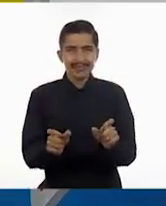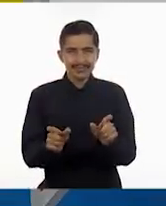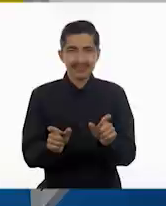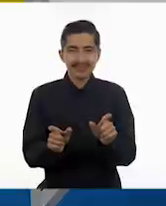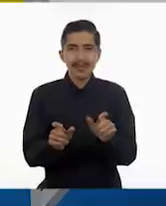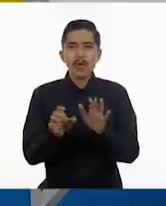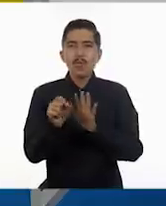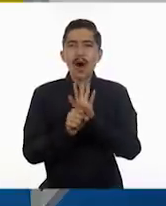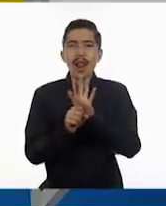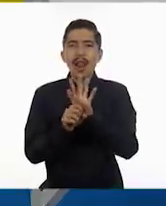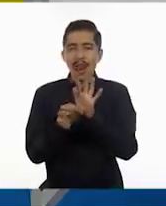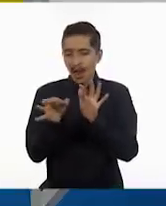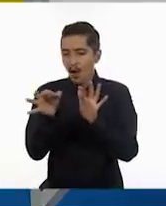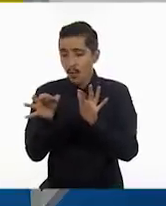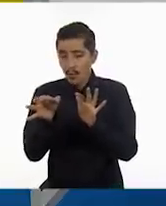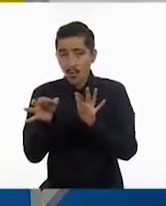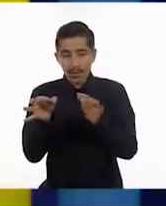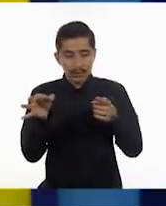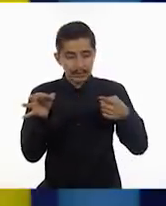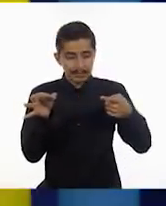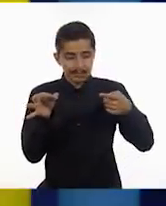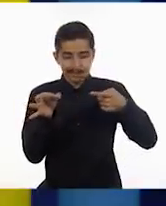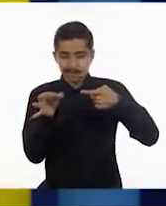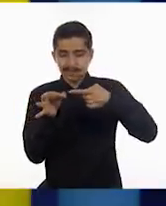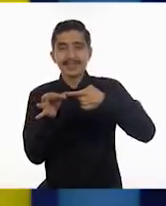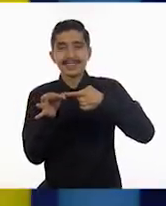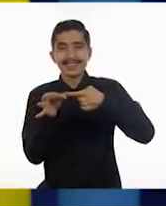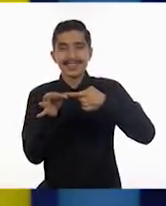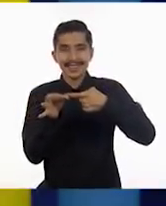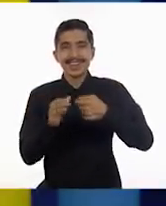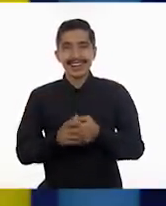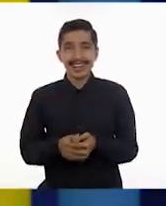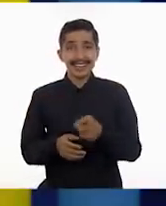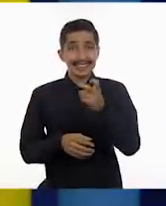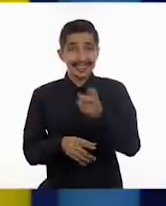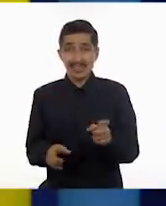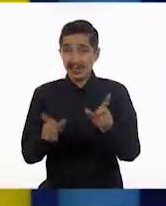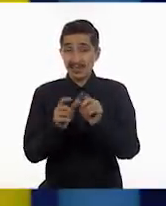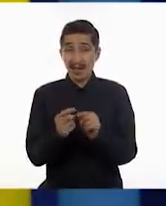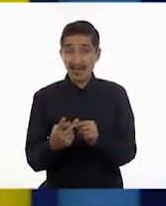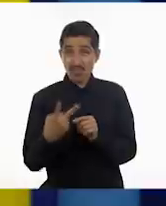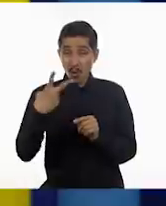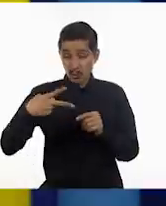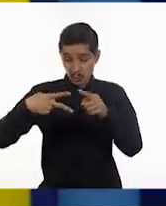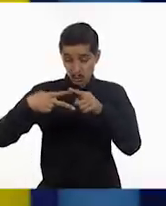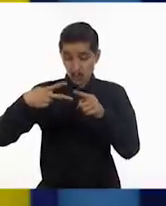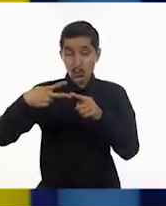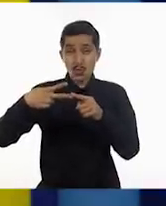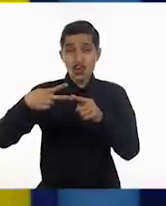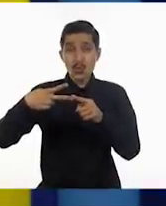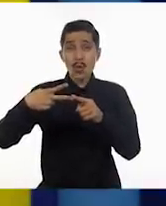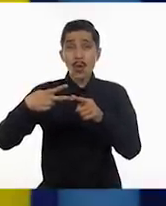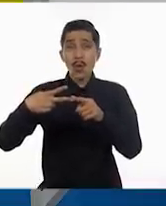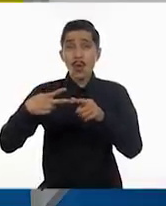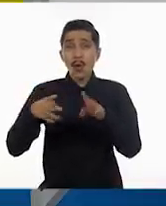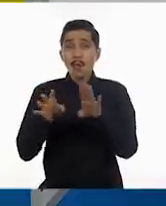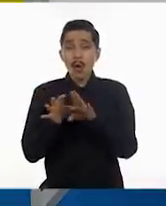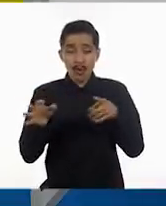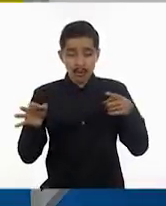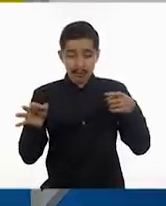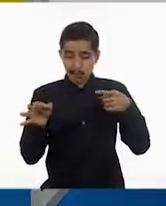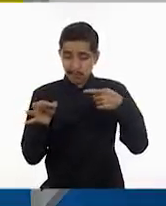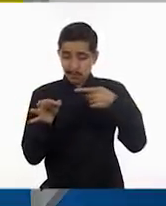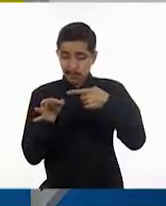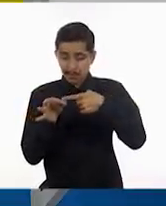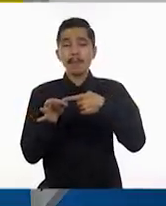los óvulos y a los espermatozoides. Entonces, ¿solo dos células generan a una persona?